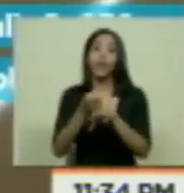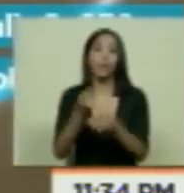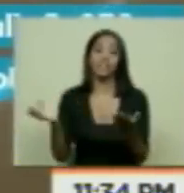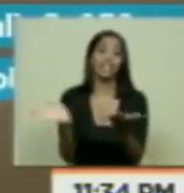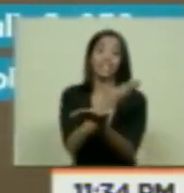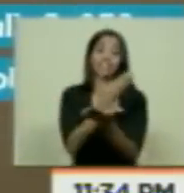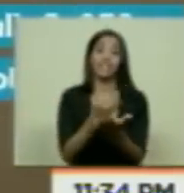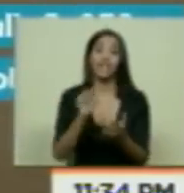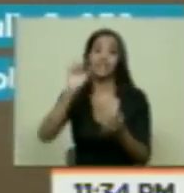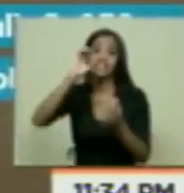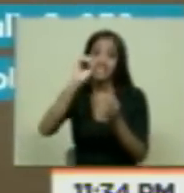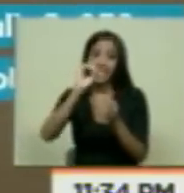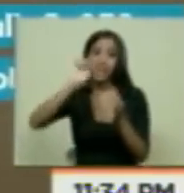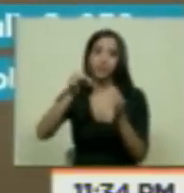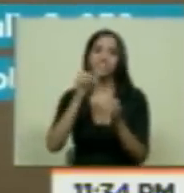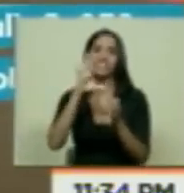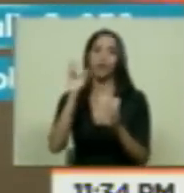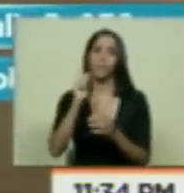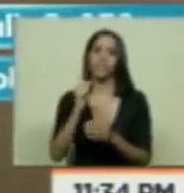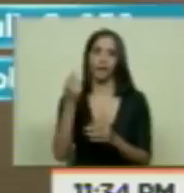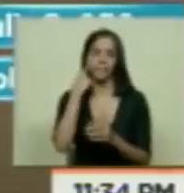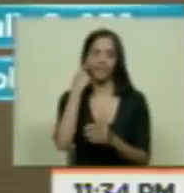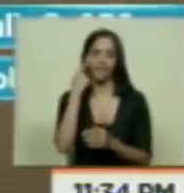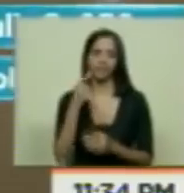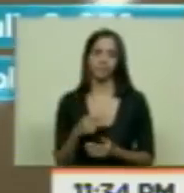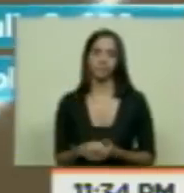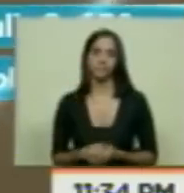monetario cada 5 meses. Pendiente con eso.